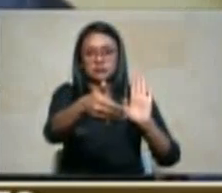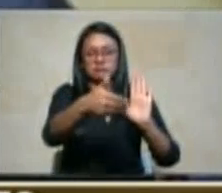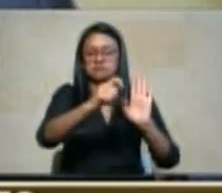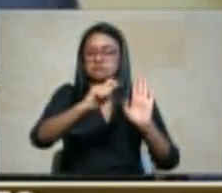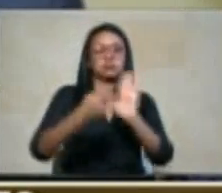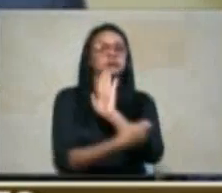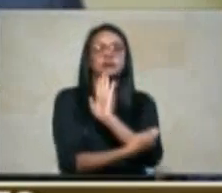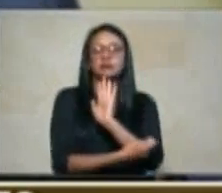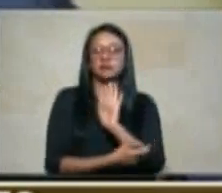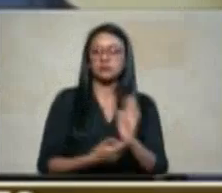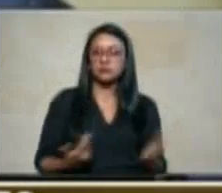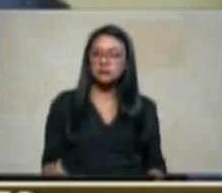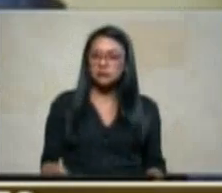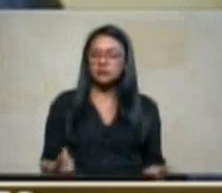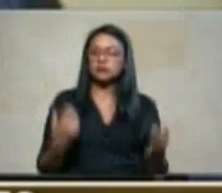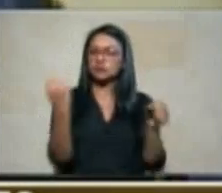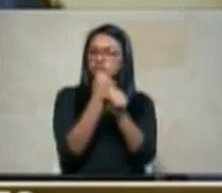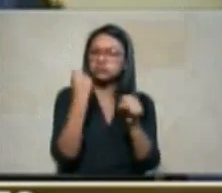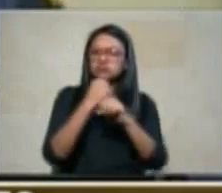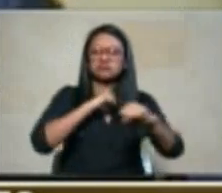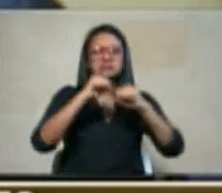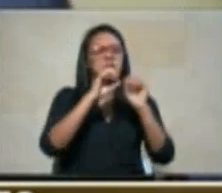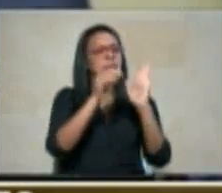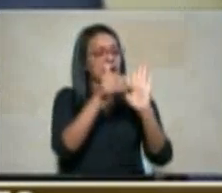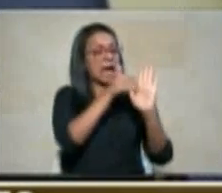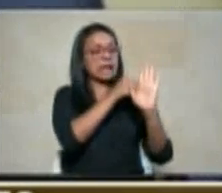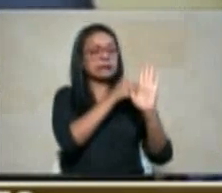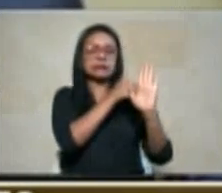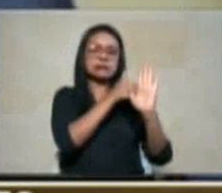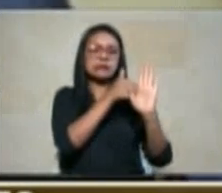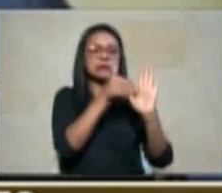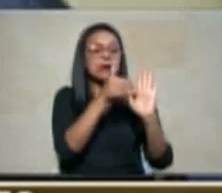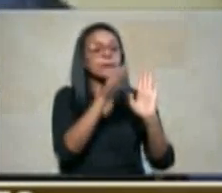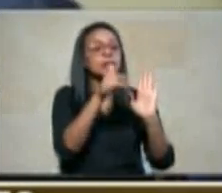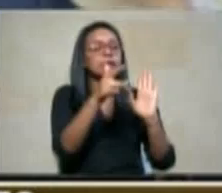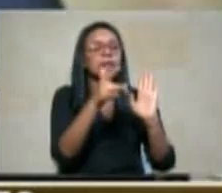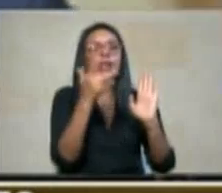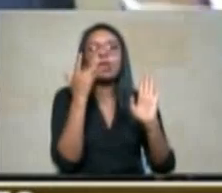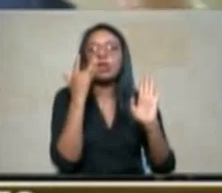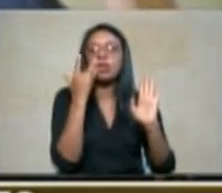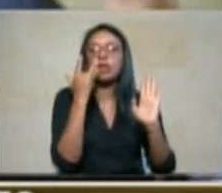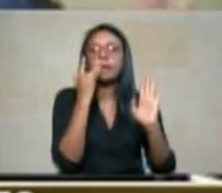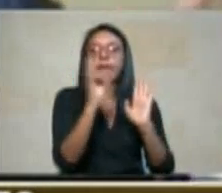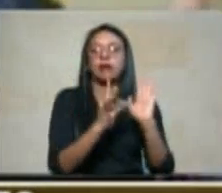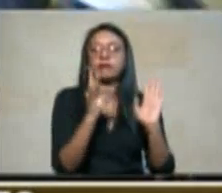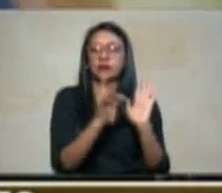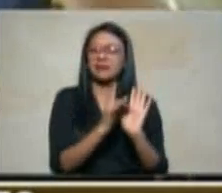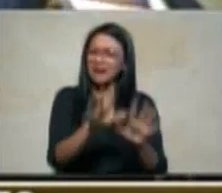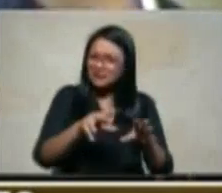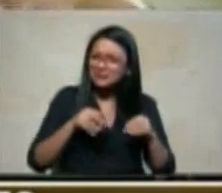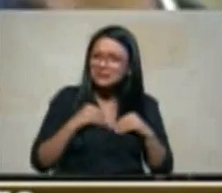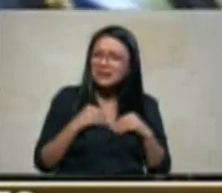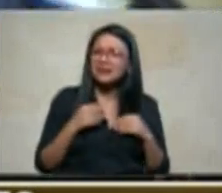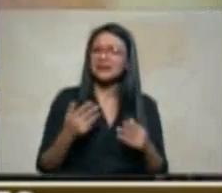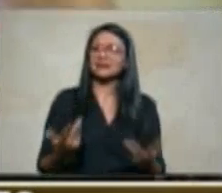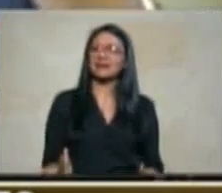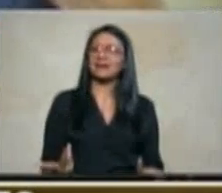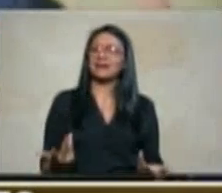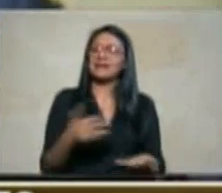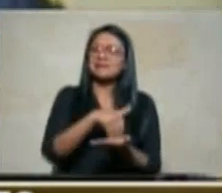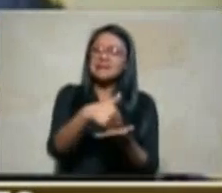señor, acepten que hay grandes falencias en la norma y que esta implica